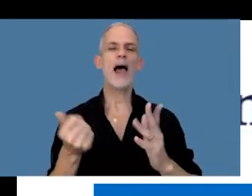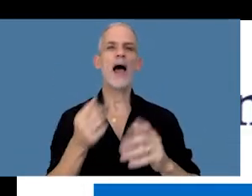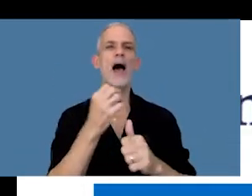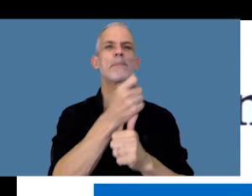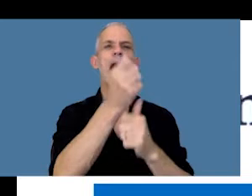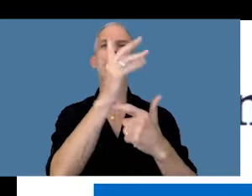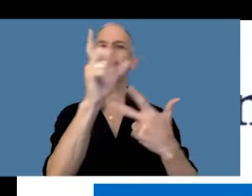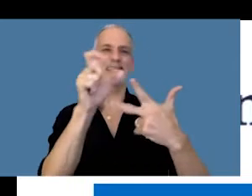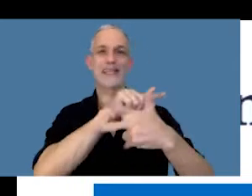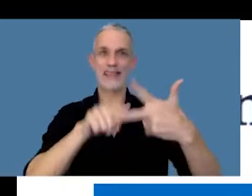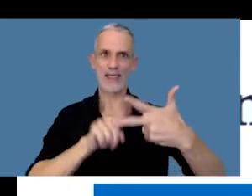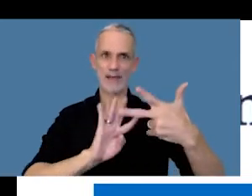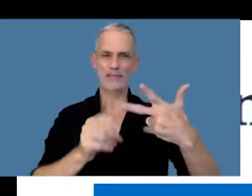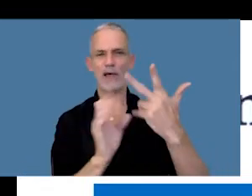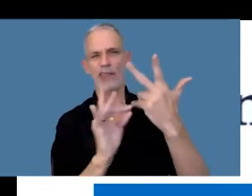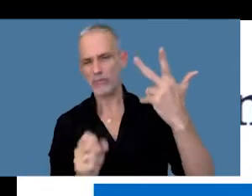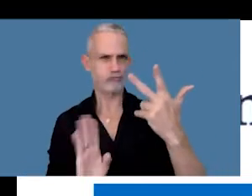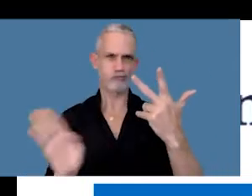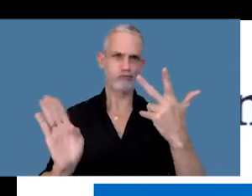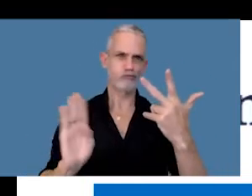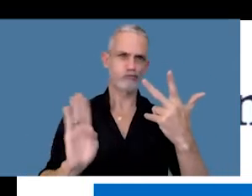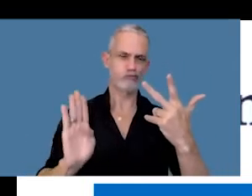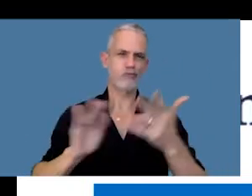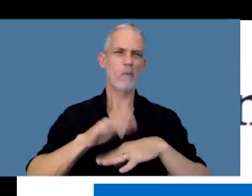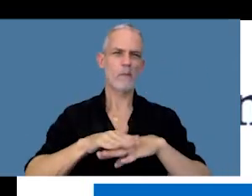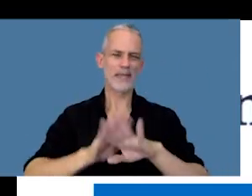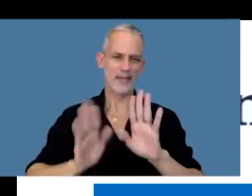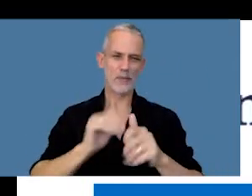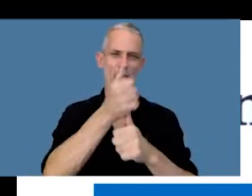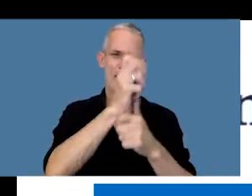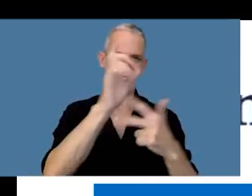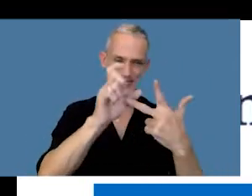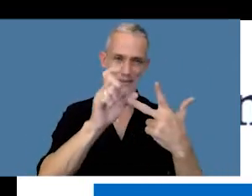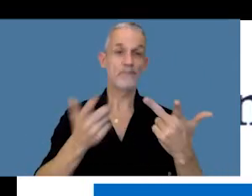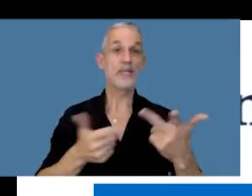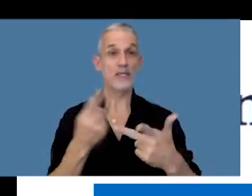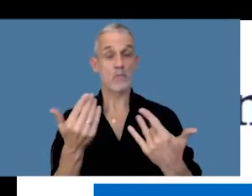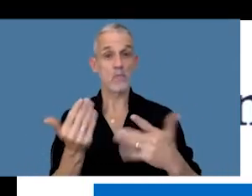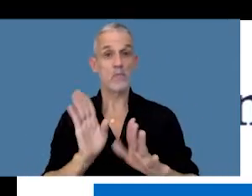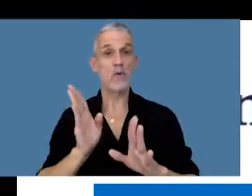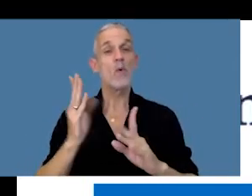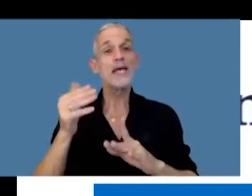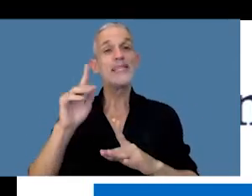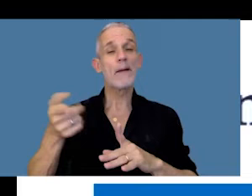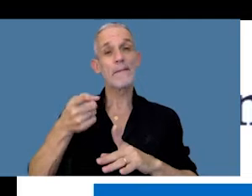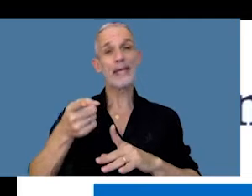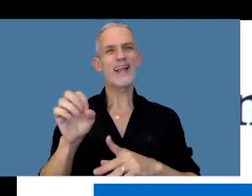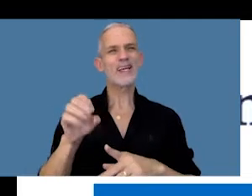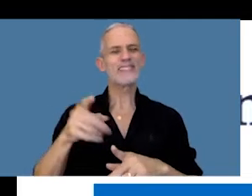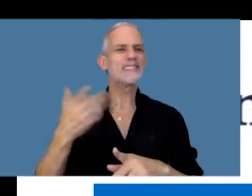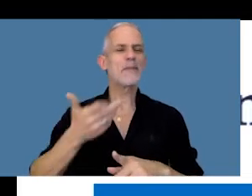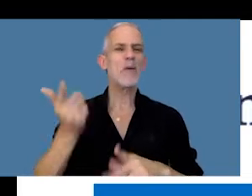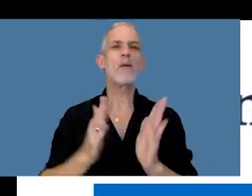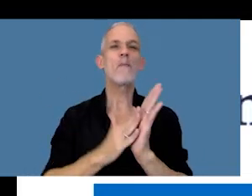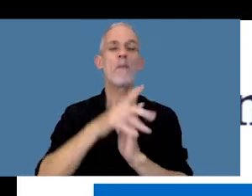esas categorías iniciales, y además también va a comprender a lo que se llama